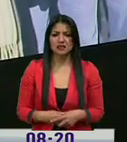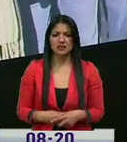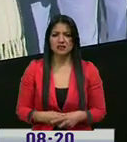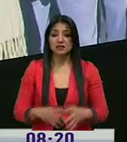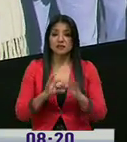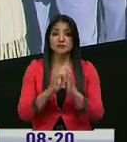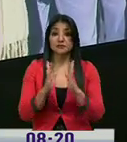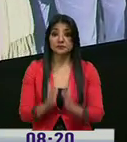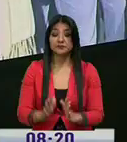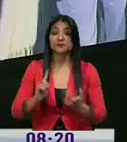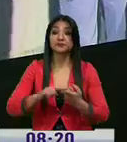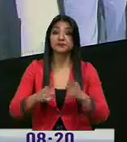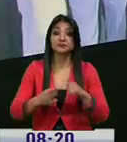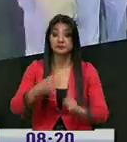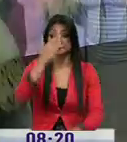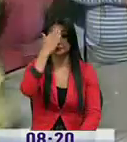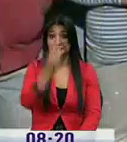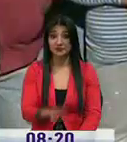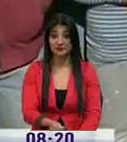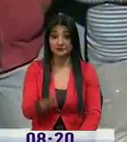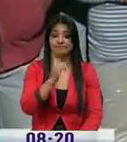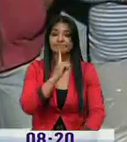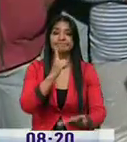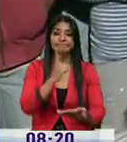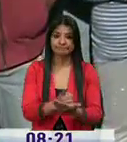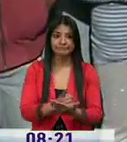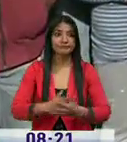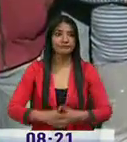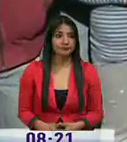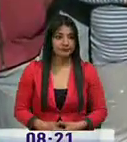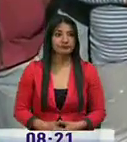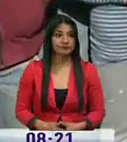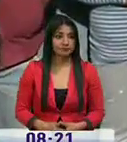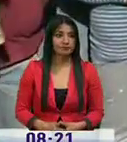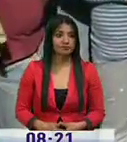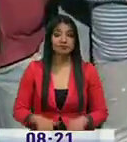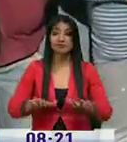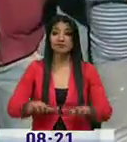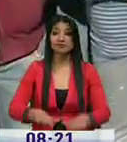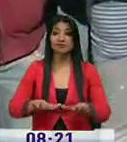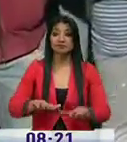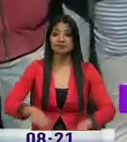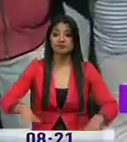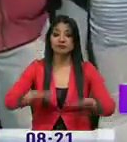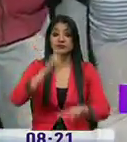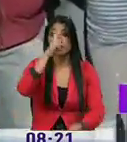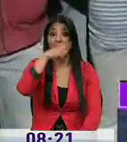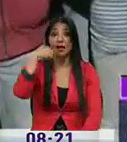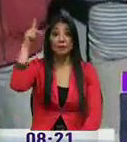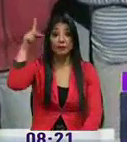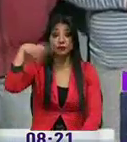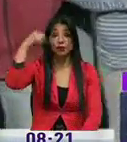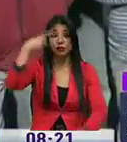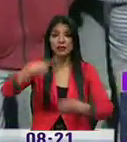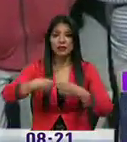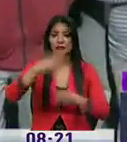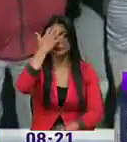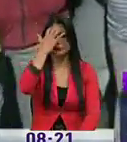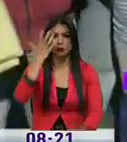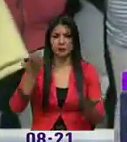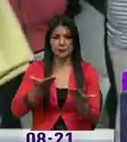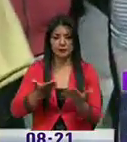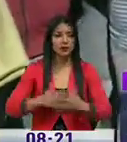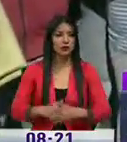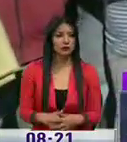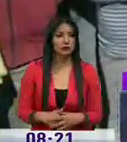Robert, amigos televidentes, buenos días. Así es, Robert, realmente hay preocupación aquí en el sector de Carapungo, en el norte de la capital, donde